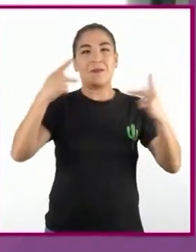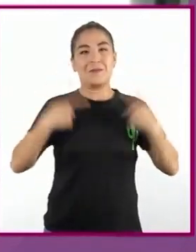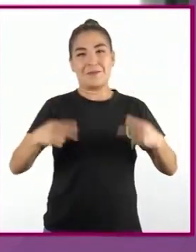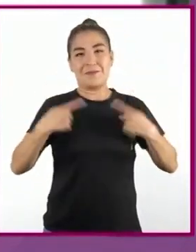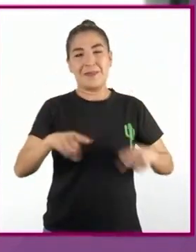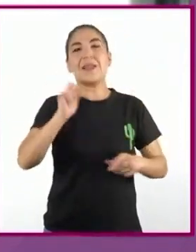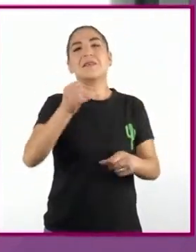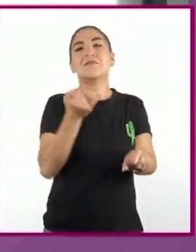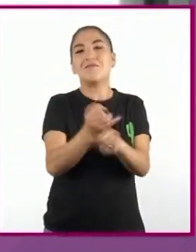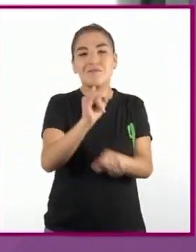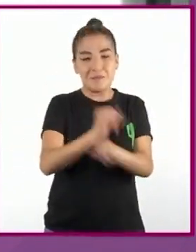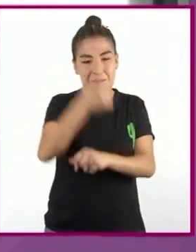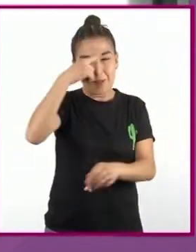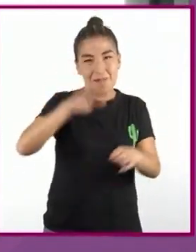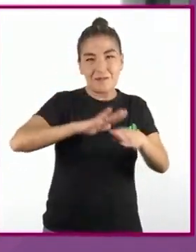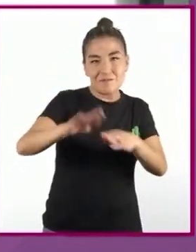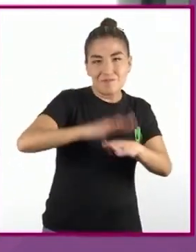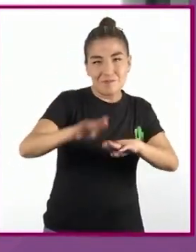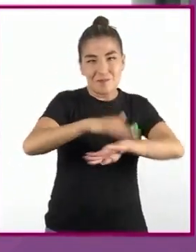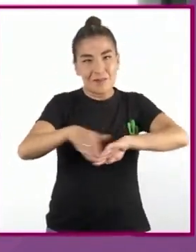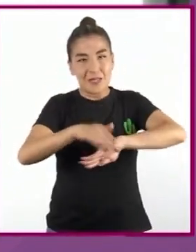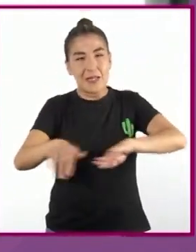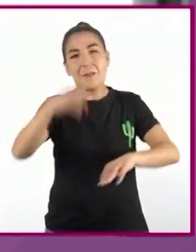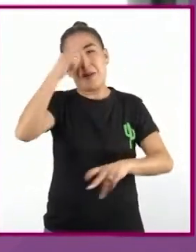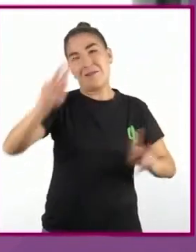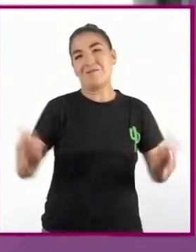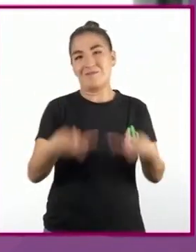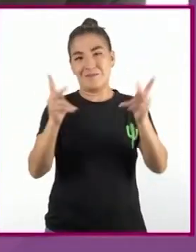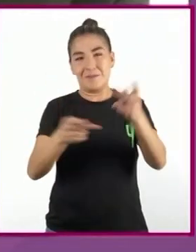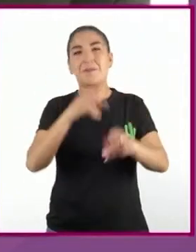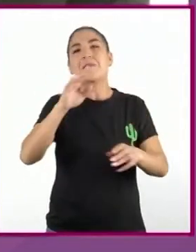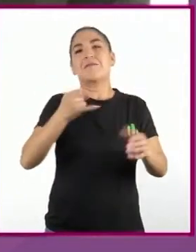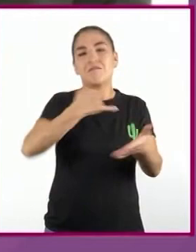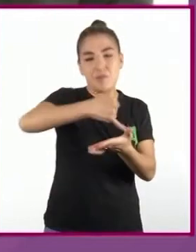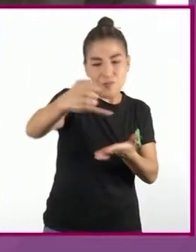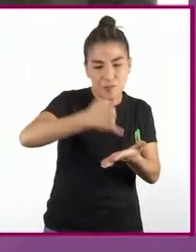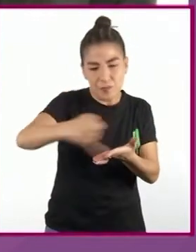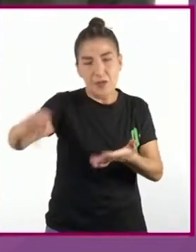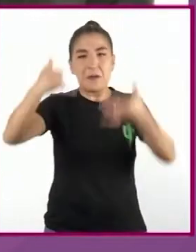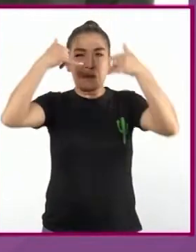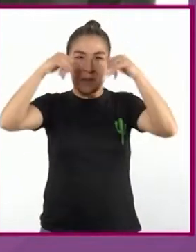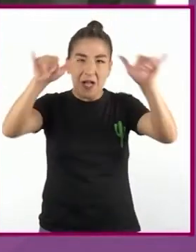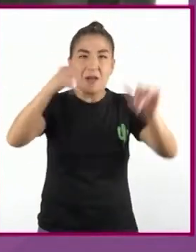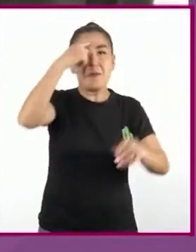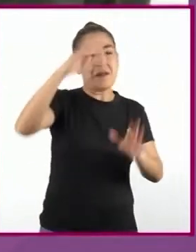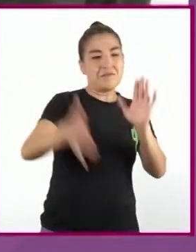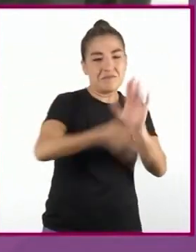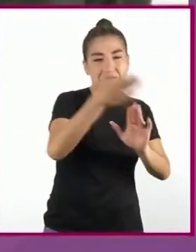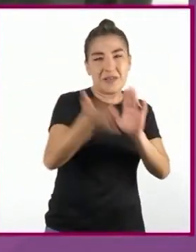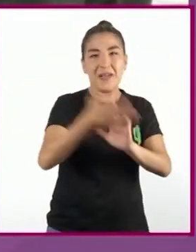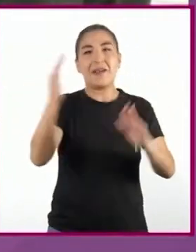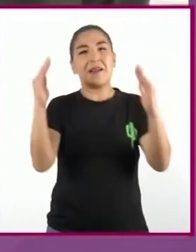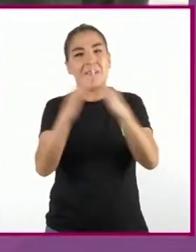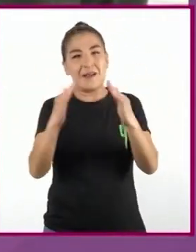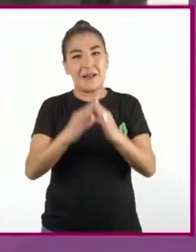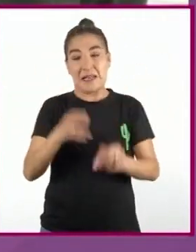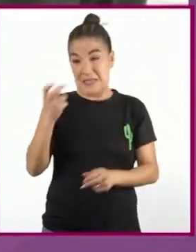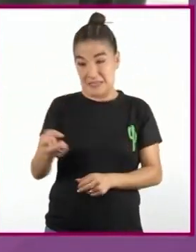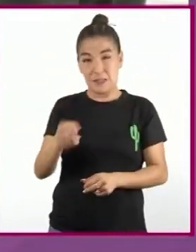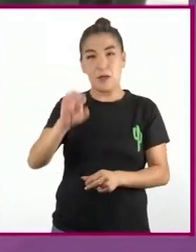tenga instrumentos para la producción en general, para la agricultura, para construir una casa. Que la obsidiana se usa para